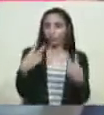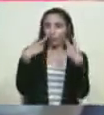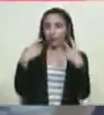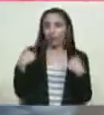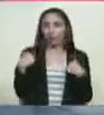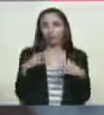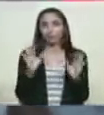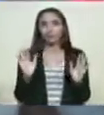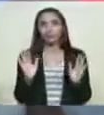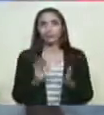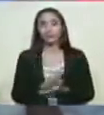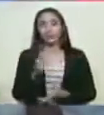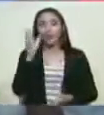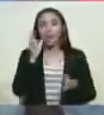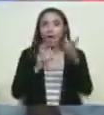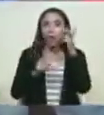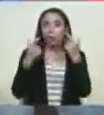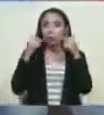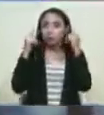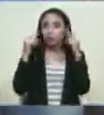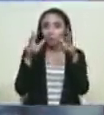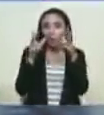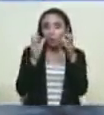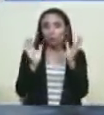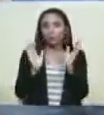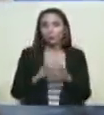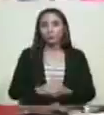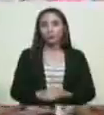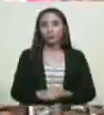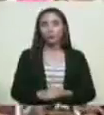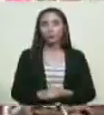el que tenga oídos,